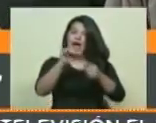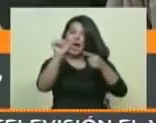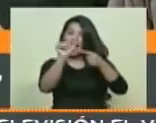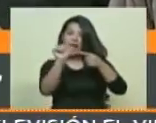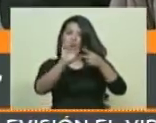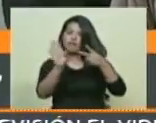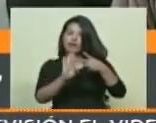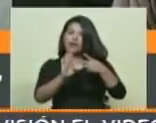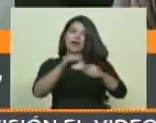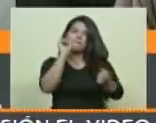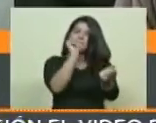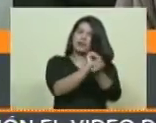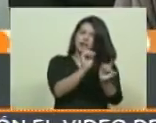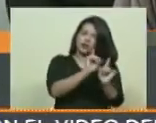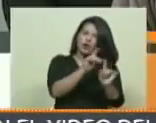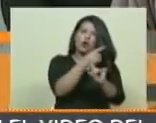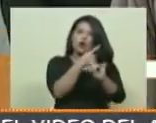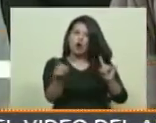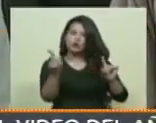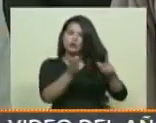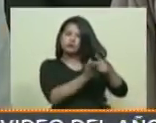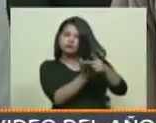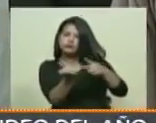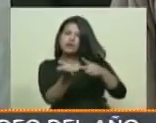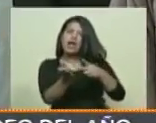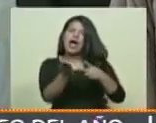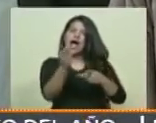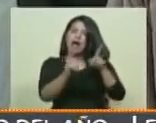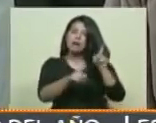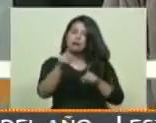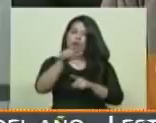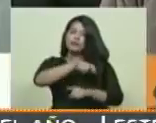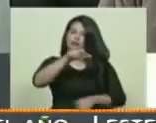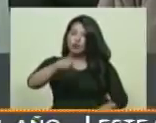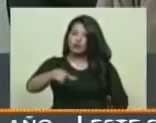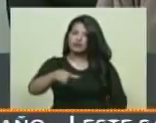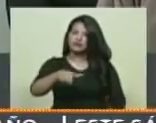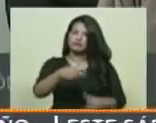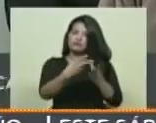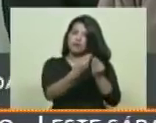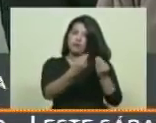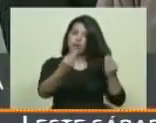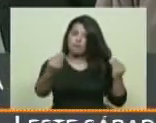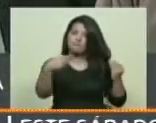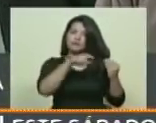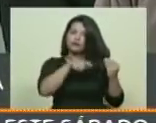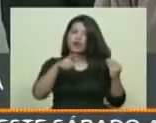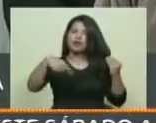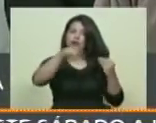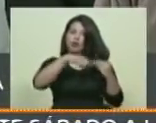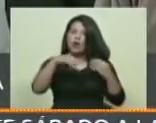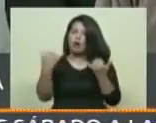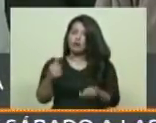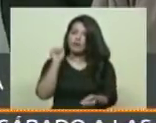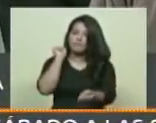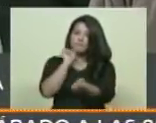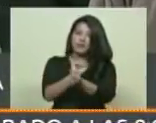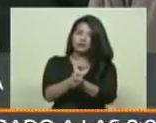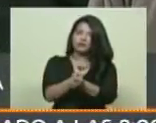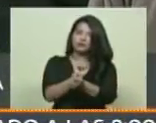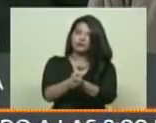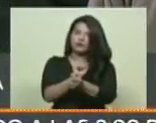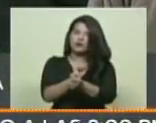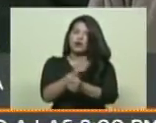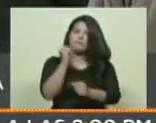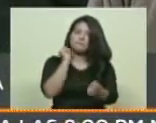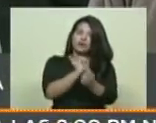la privación de libertad a un número significativo de personas, que se encuentran detenidas o condenadas